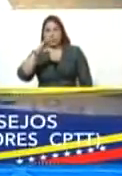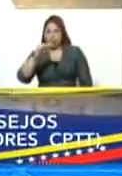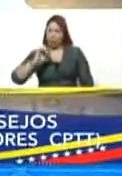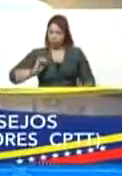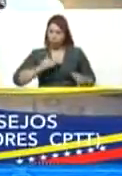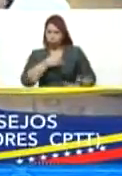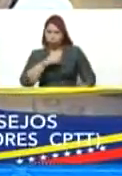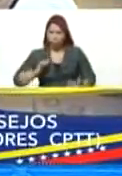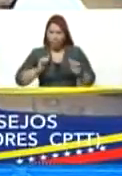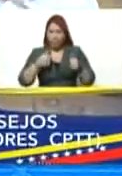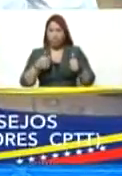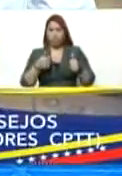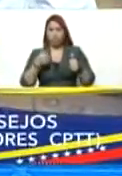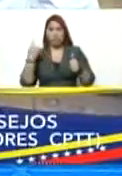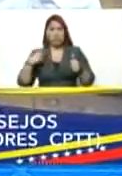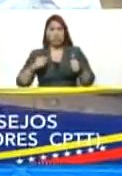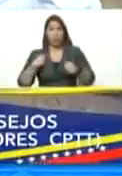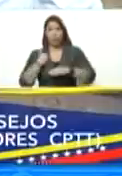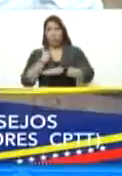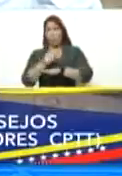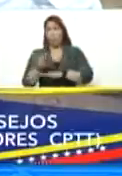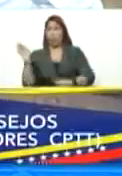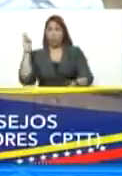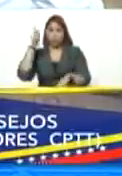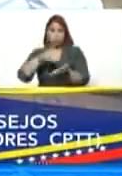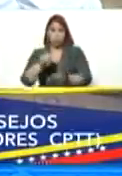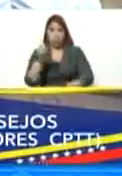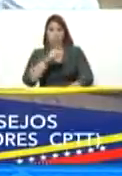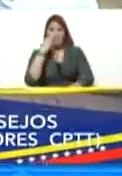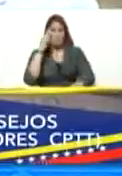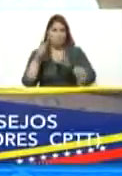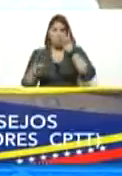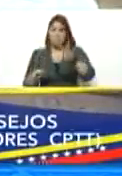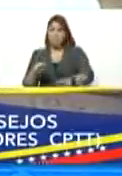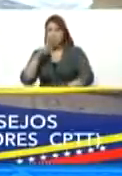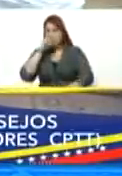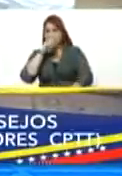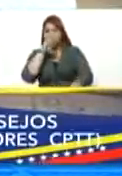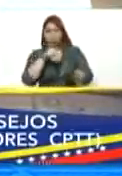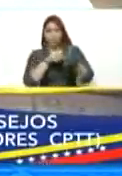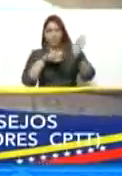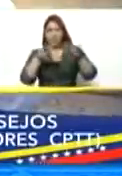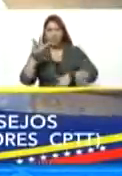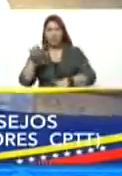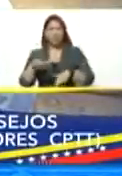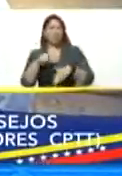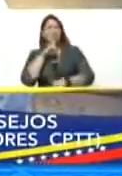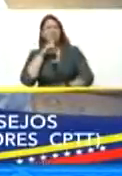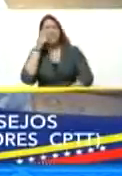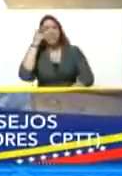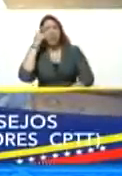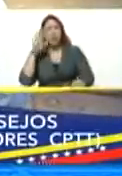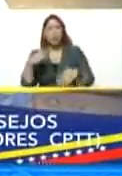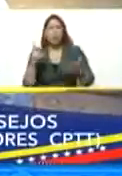Tenía tiempo que no venía, creo que del 2013. ¿Quién sabe la fecha cuando vine yo aquí?